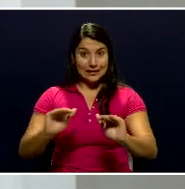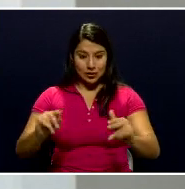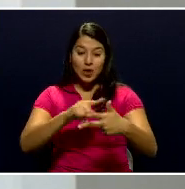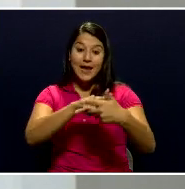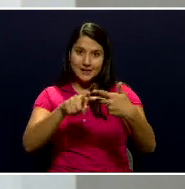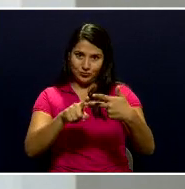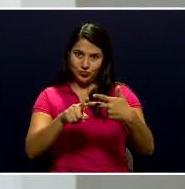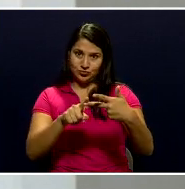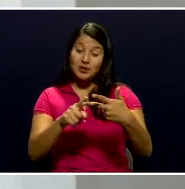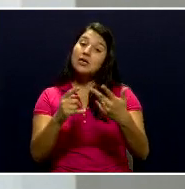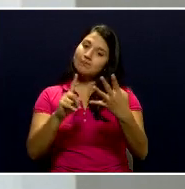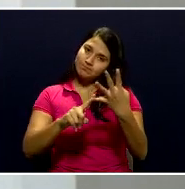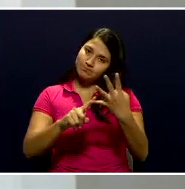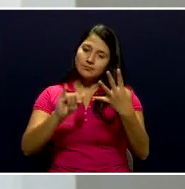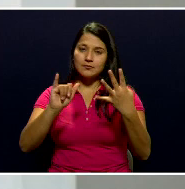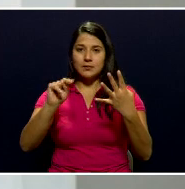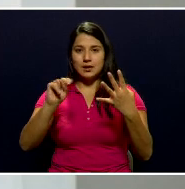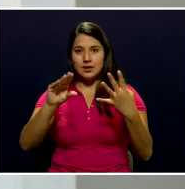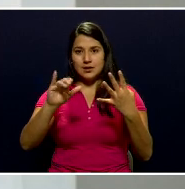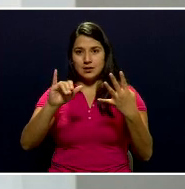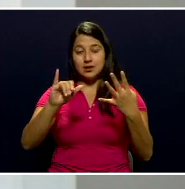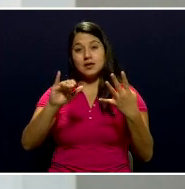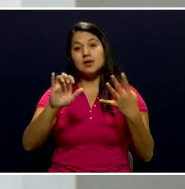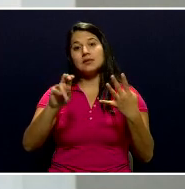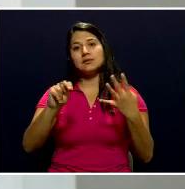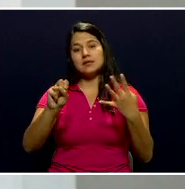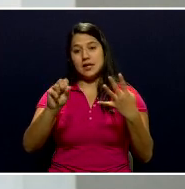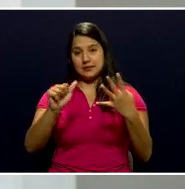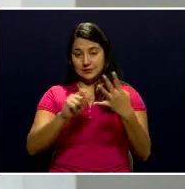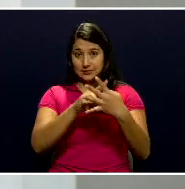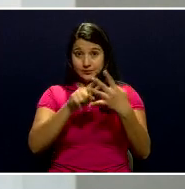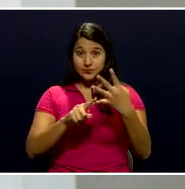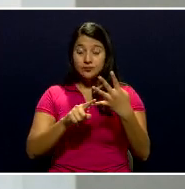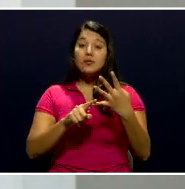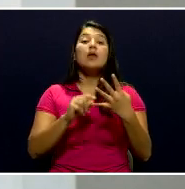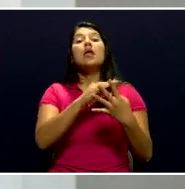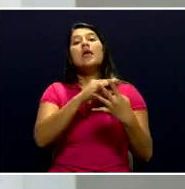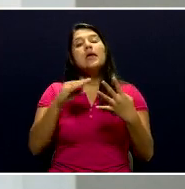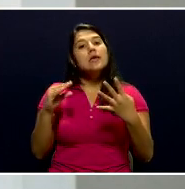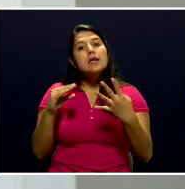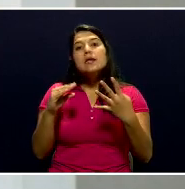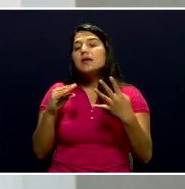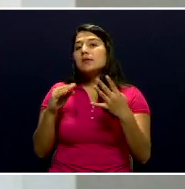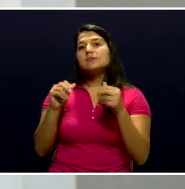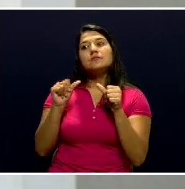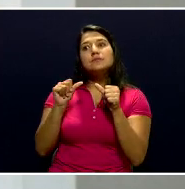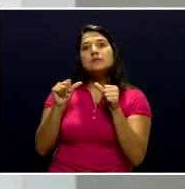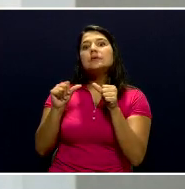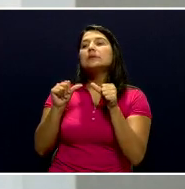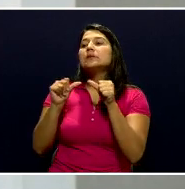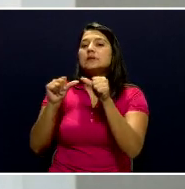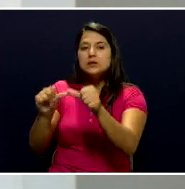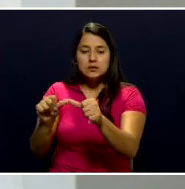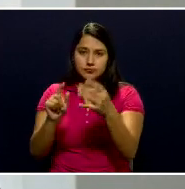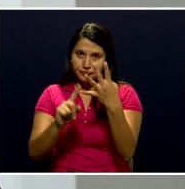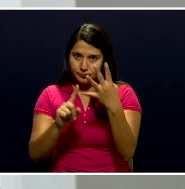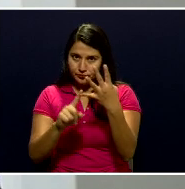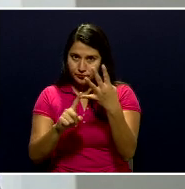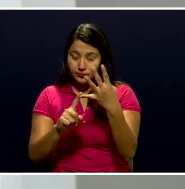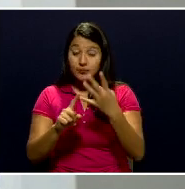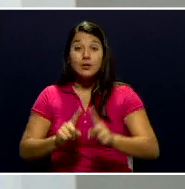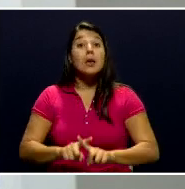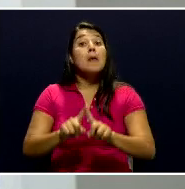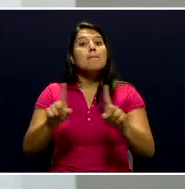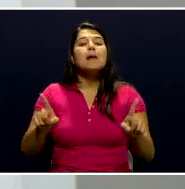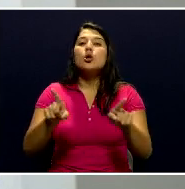se suman entonces ya a los exámenes que continuará haciendo nuestro Centro Nacional de Referencia, el INCIENSA. Sin